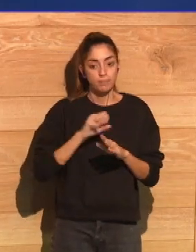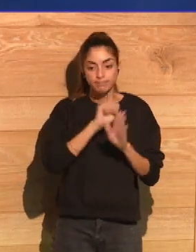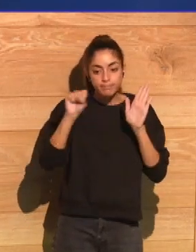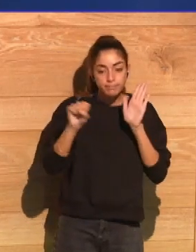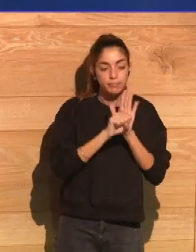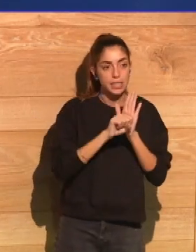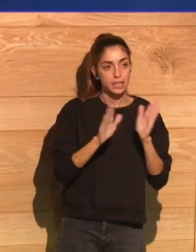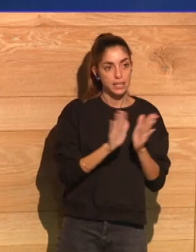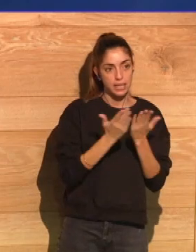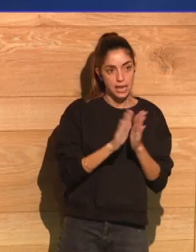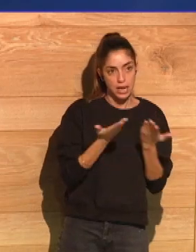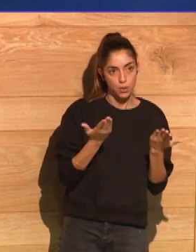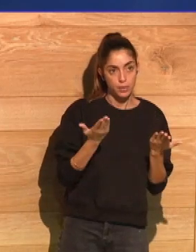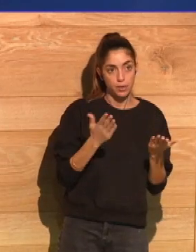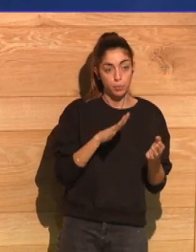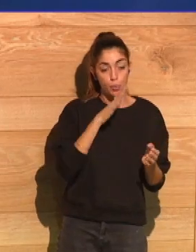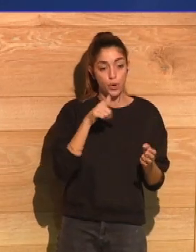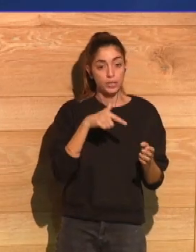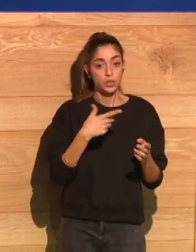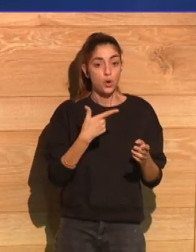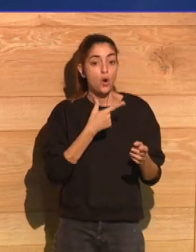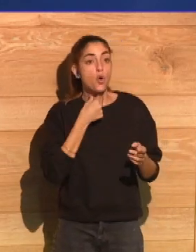de la tragicomedia.